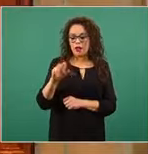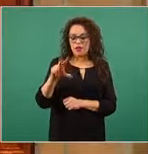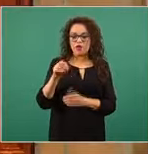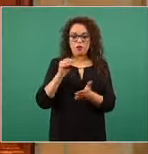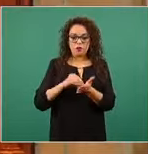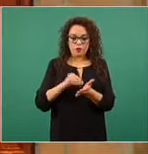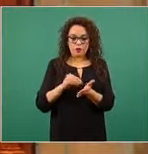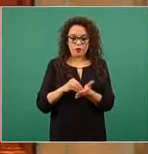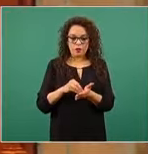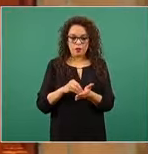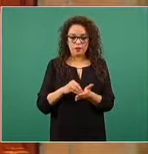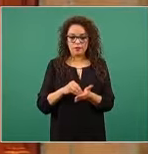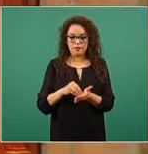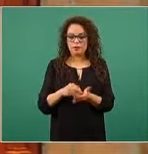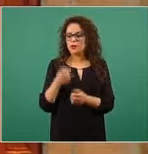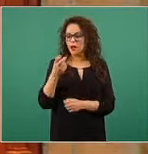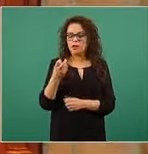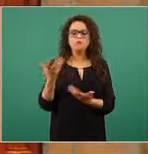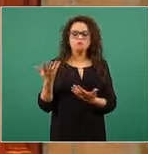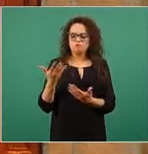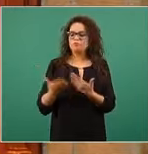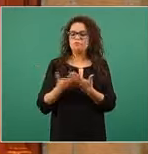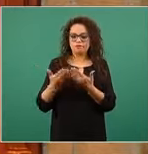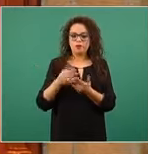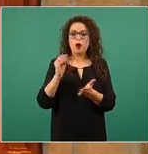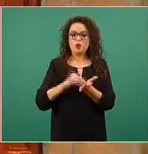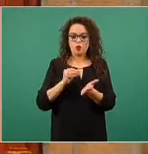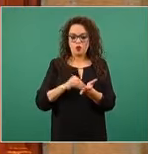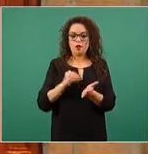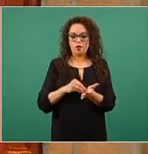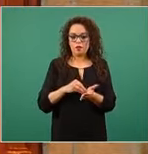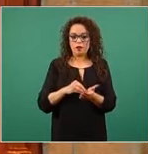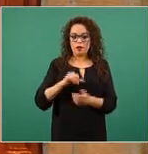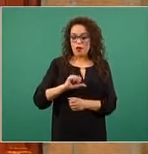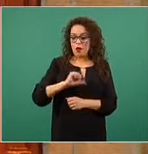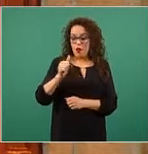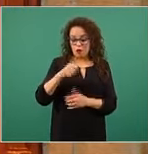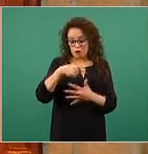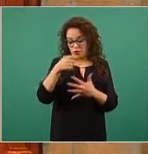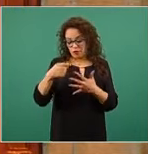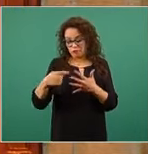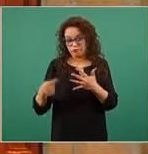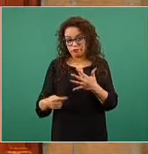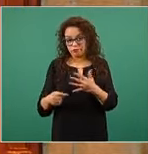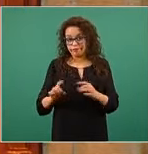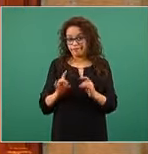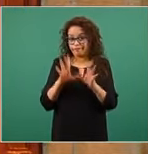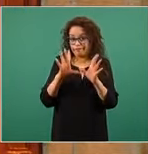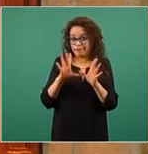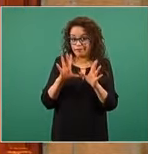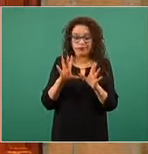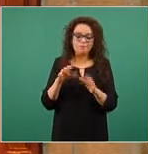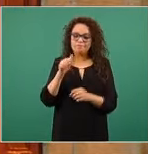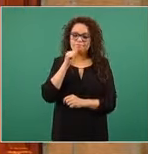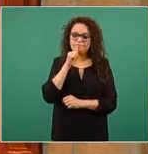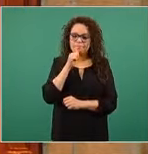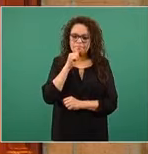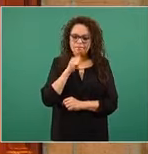efectos, decíamos, este cambio todavía es mínimo, no está afectando aún otros indicadores, como lo vamos a ver también en la